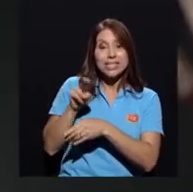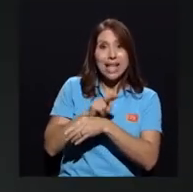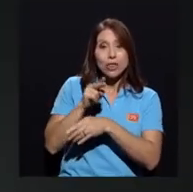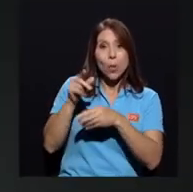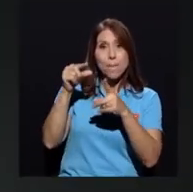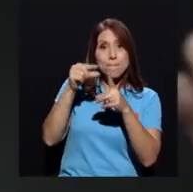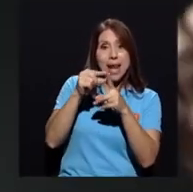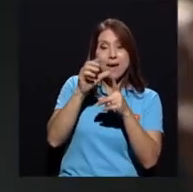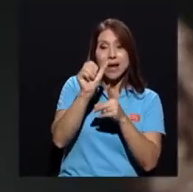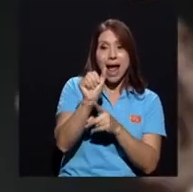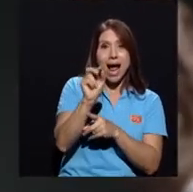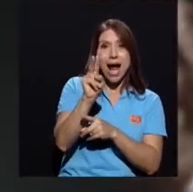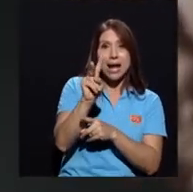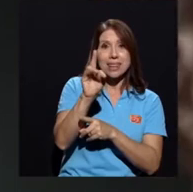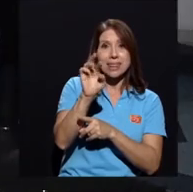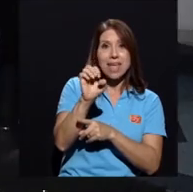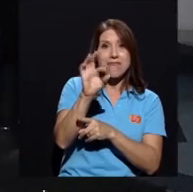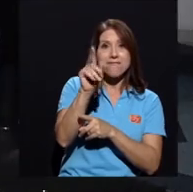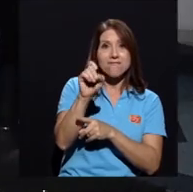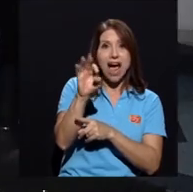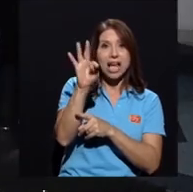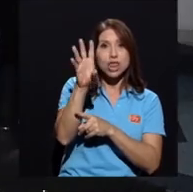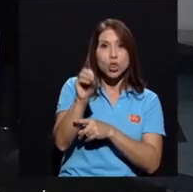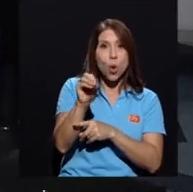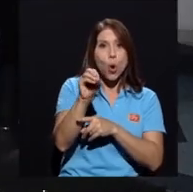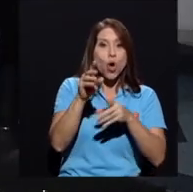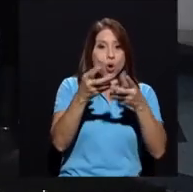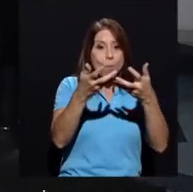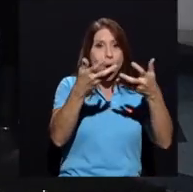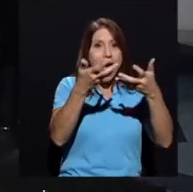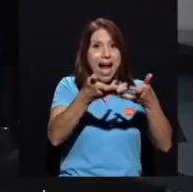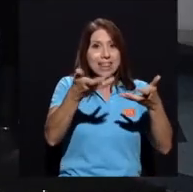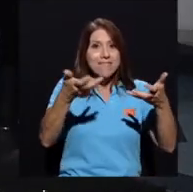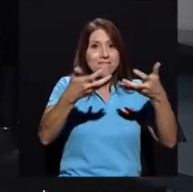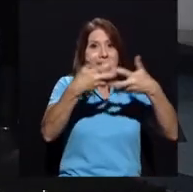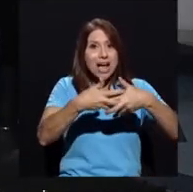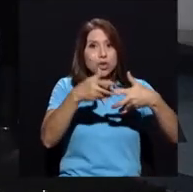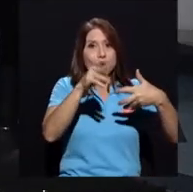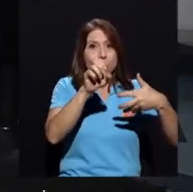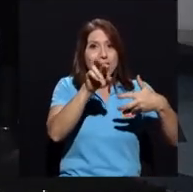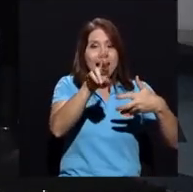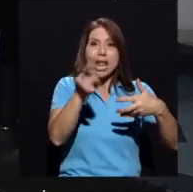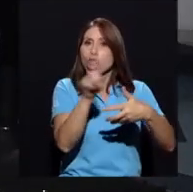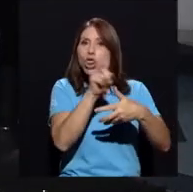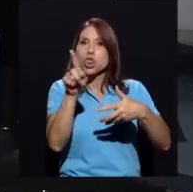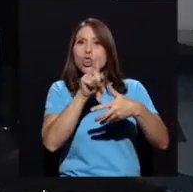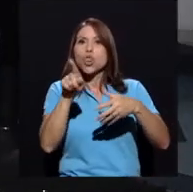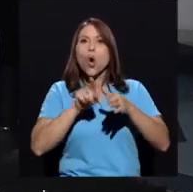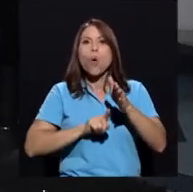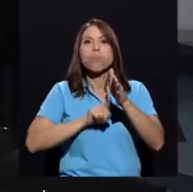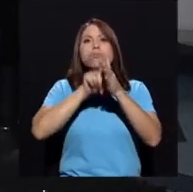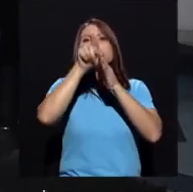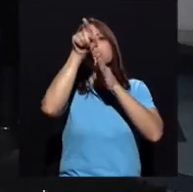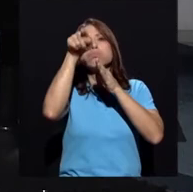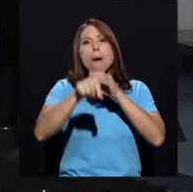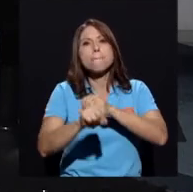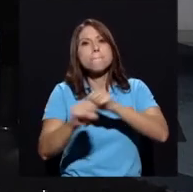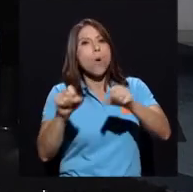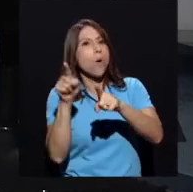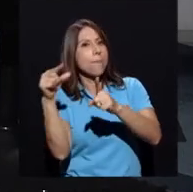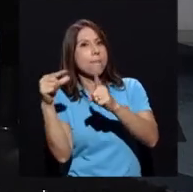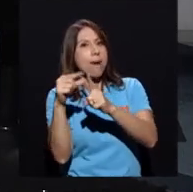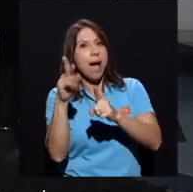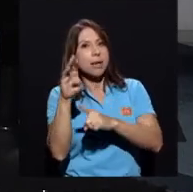Y ahora te explicamos rápidamente por qué. Y un desarrollo misilero muy interesante, que una nación que no tenía